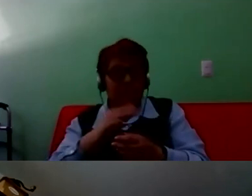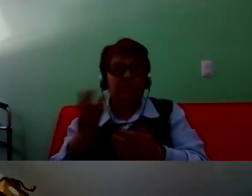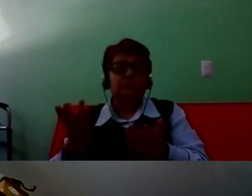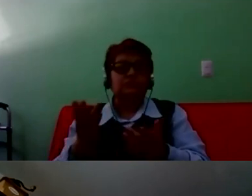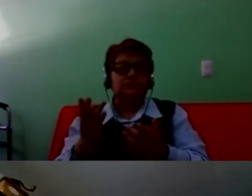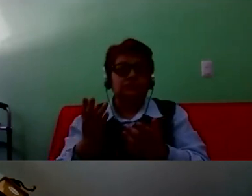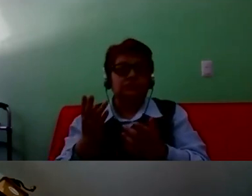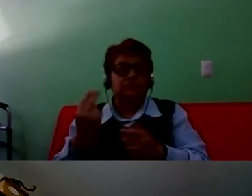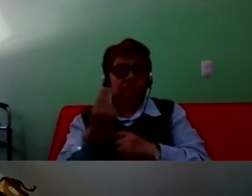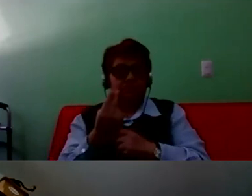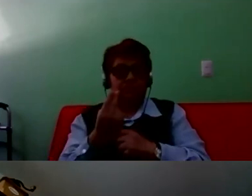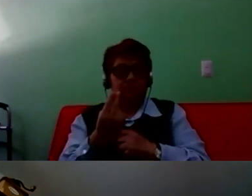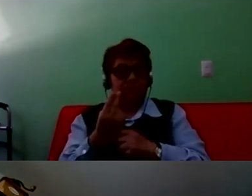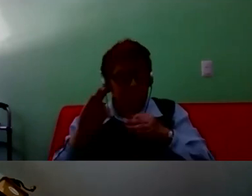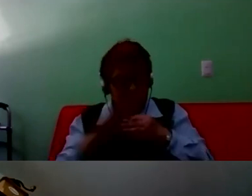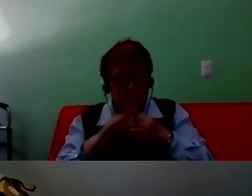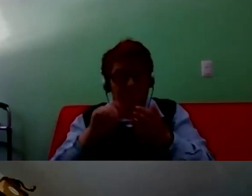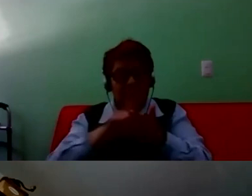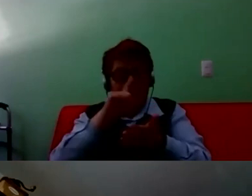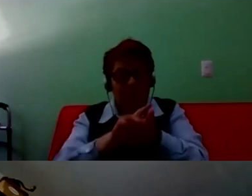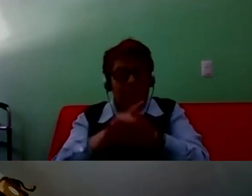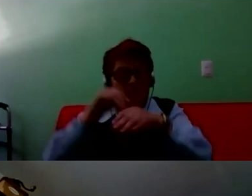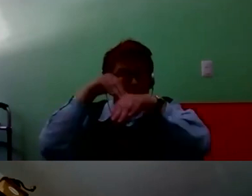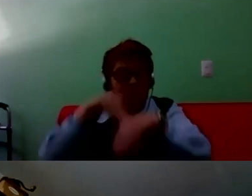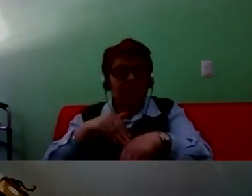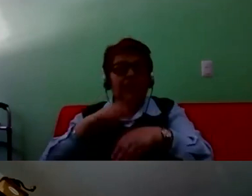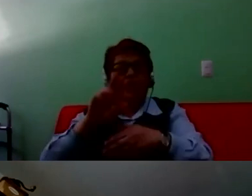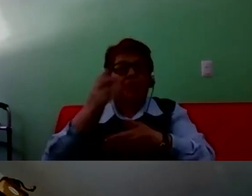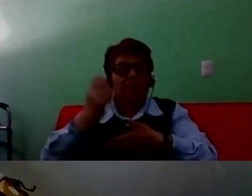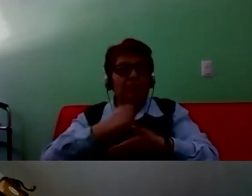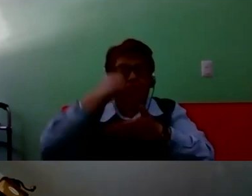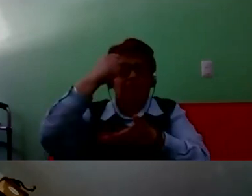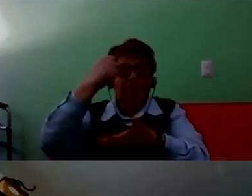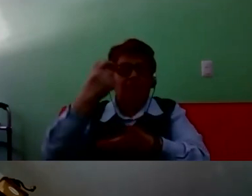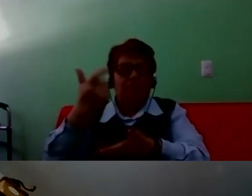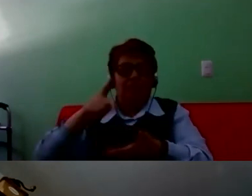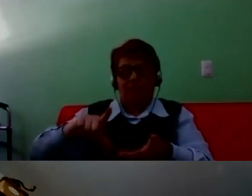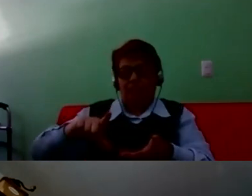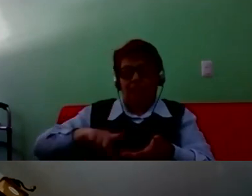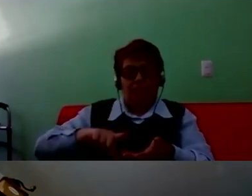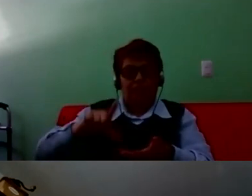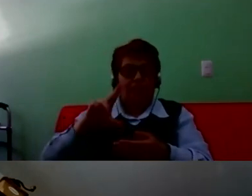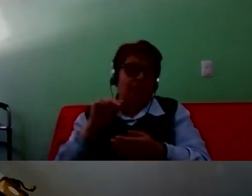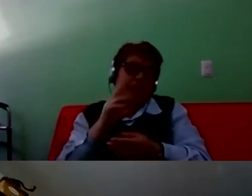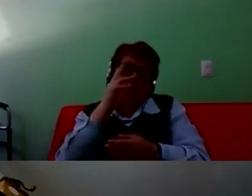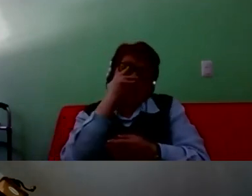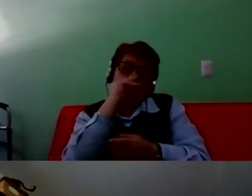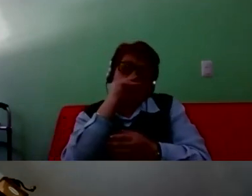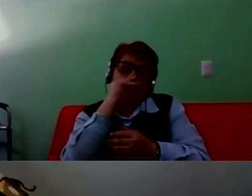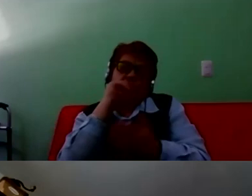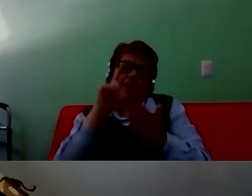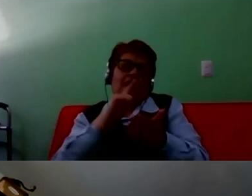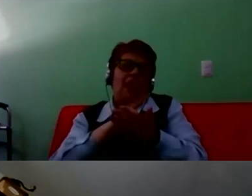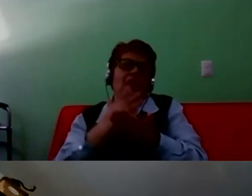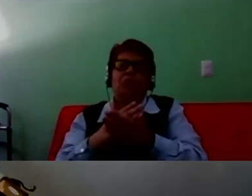necesitan apegarse a esta ley para poder recibir recursos del gobierno. No podemos brincarnos esta ley porque